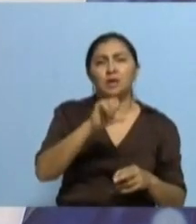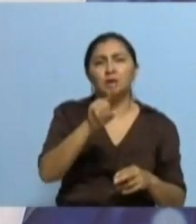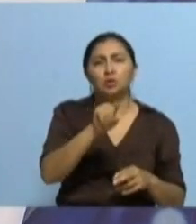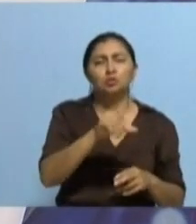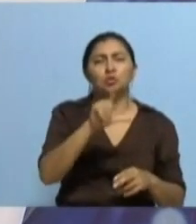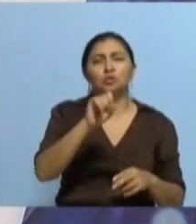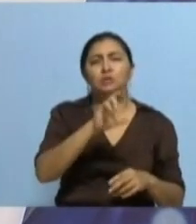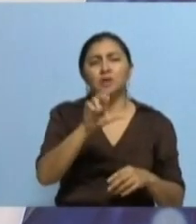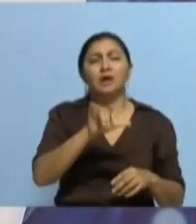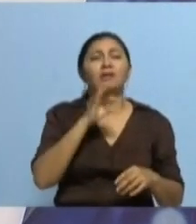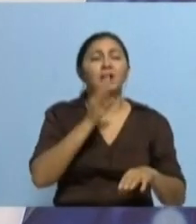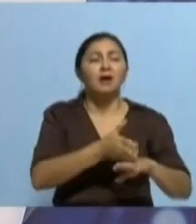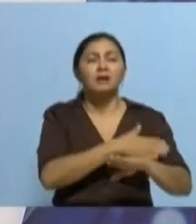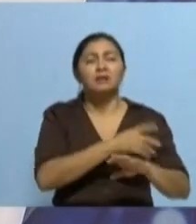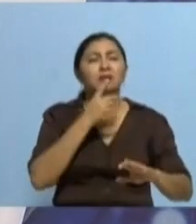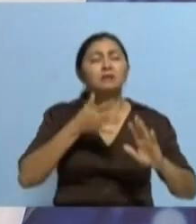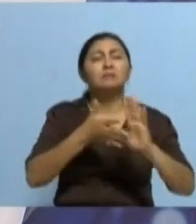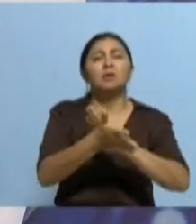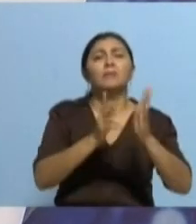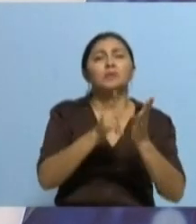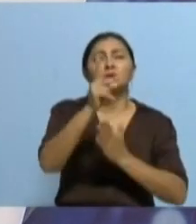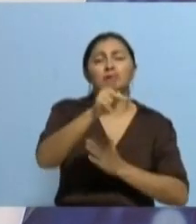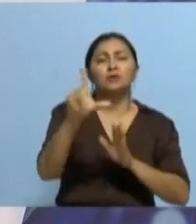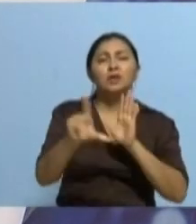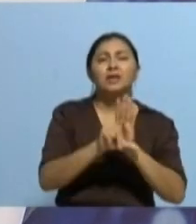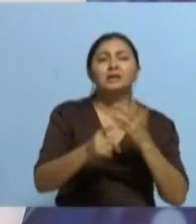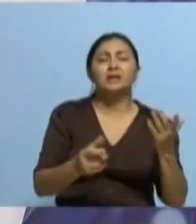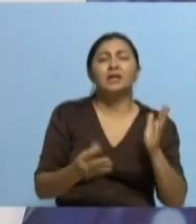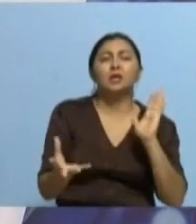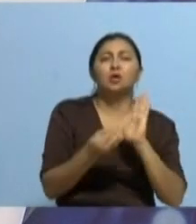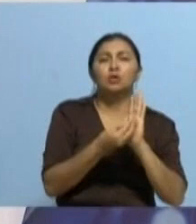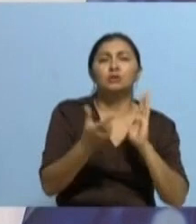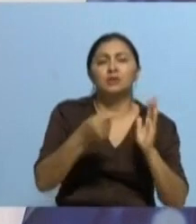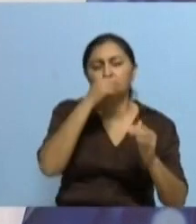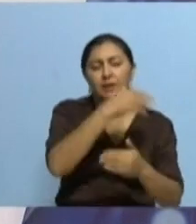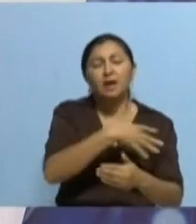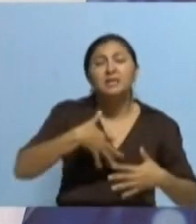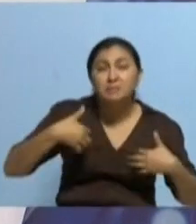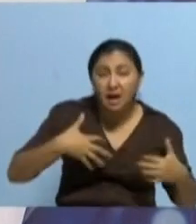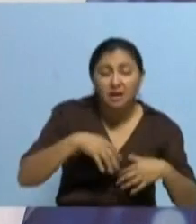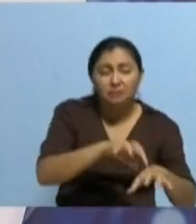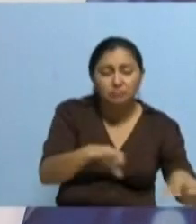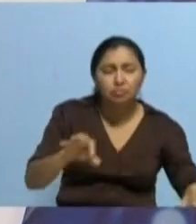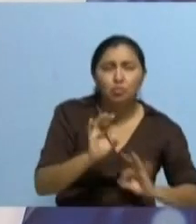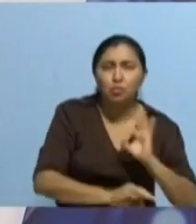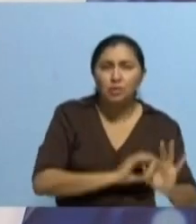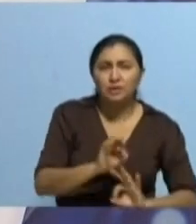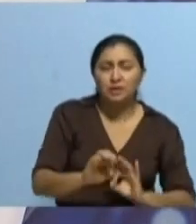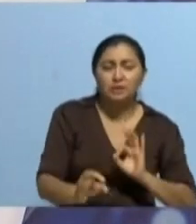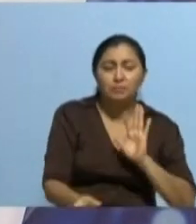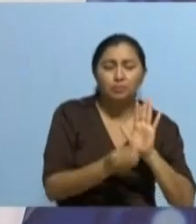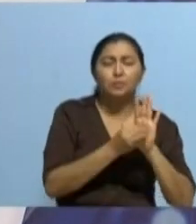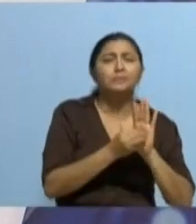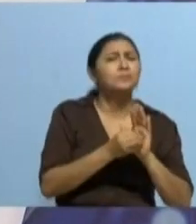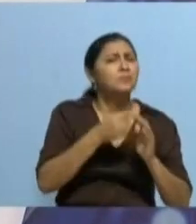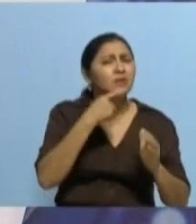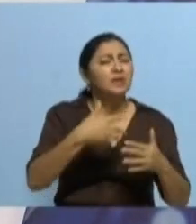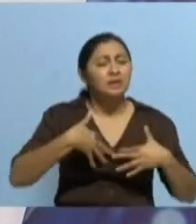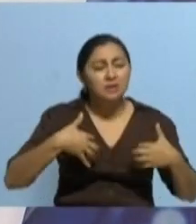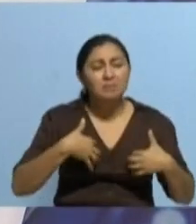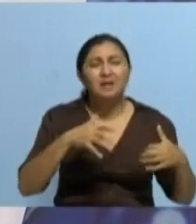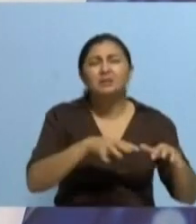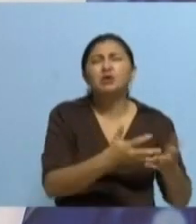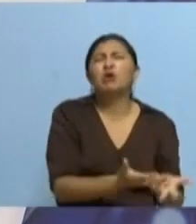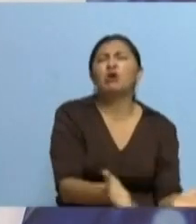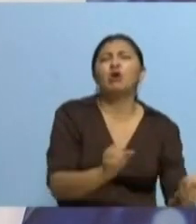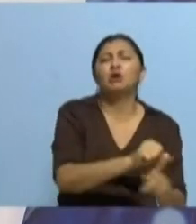de Barranquilla el proyecto de ley del Código Nacional de Protección y Bienestar Animal. La ley está justificada en que los animales no son cosas, sino seres